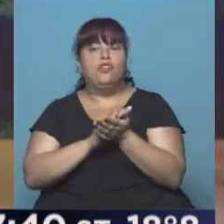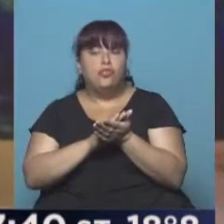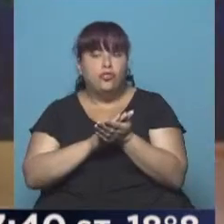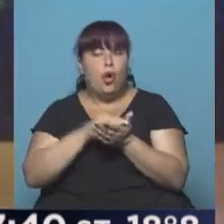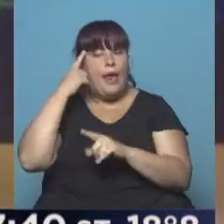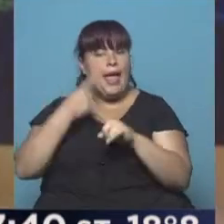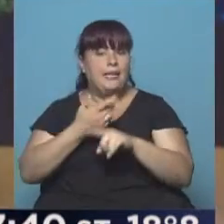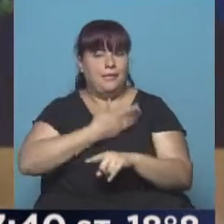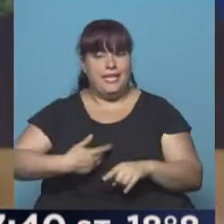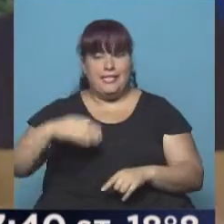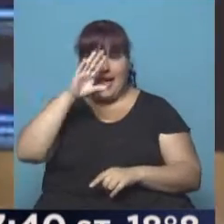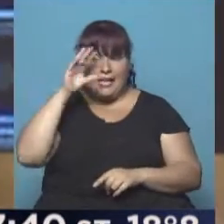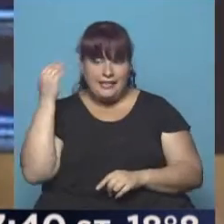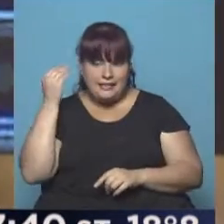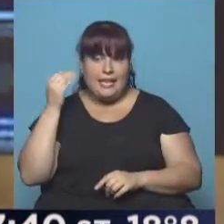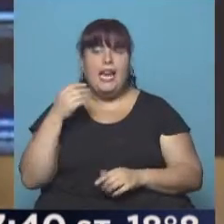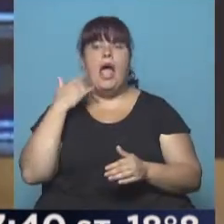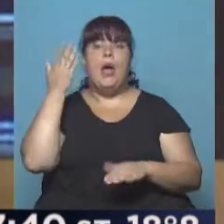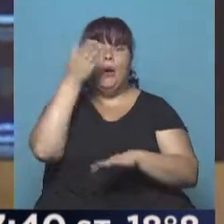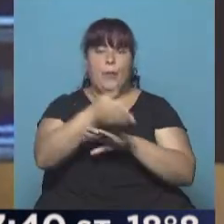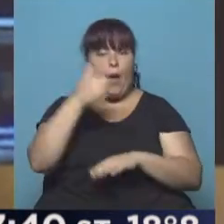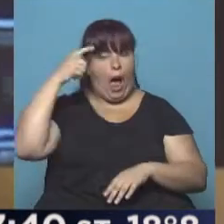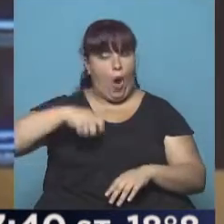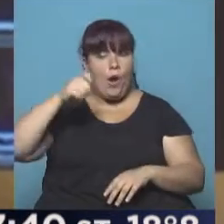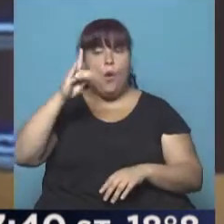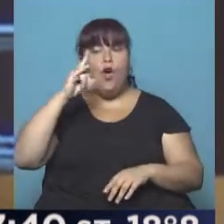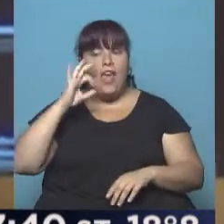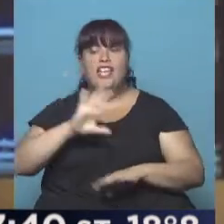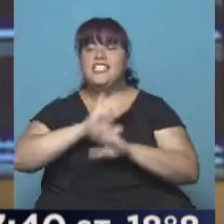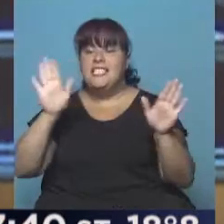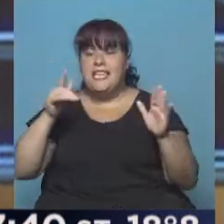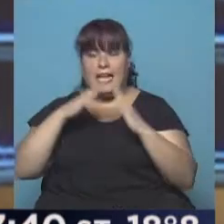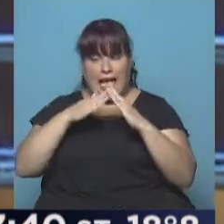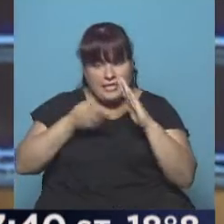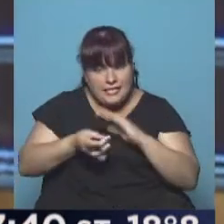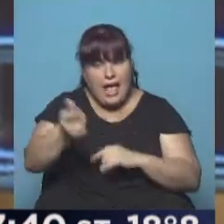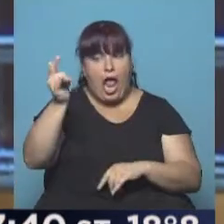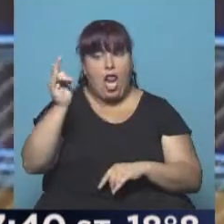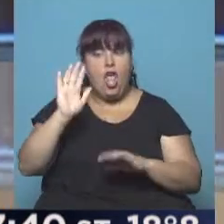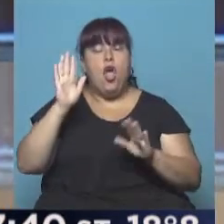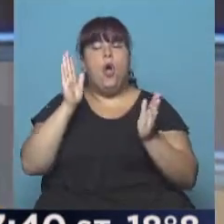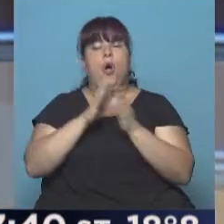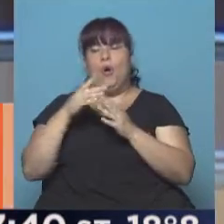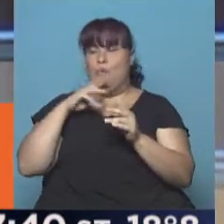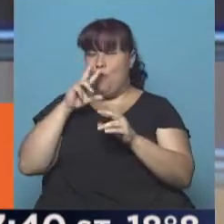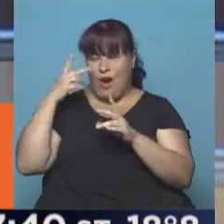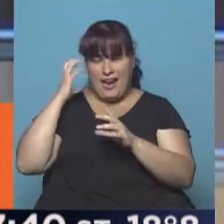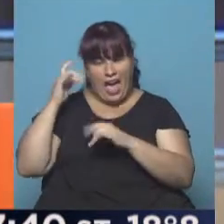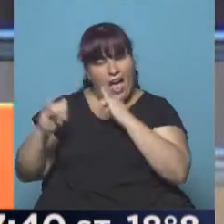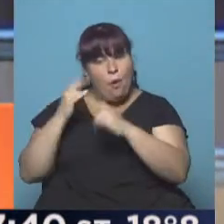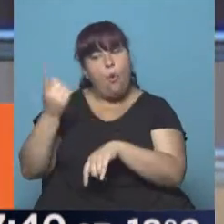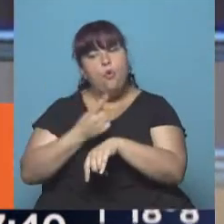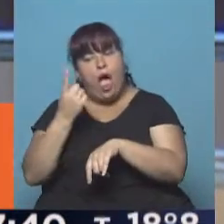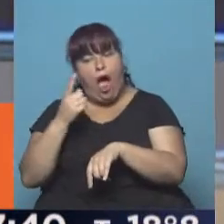La expresidenta Cristina Fernández de Kirchner para presentarse en el juzgado de Bonadío ya salió de su casa. Con Romina recién hablamos de una